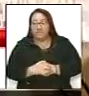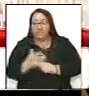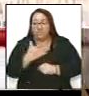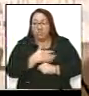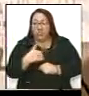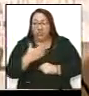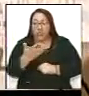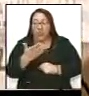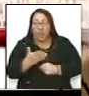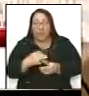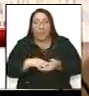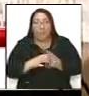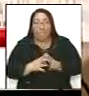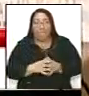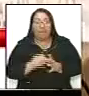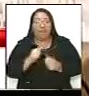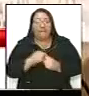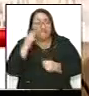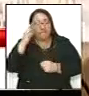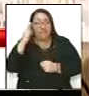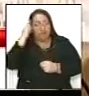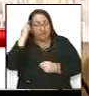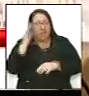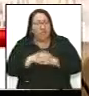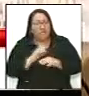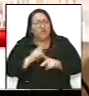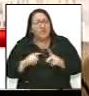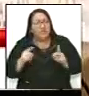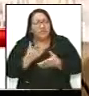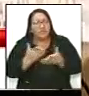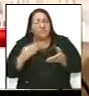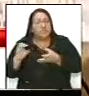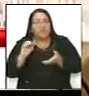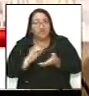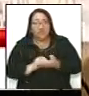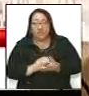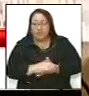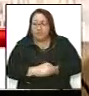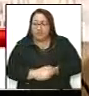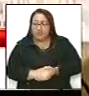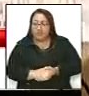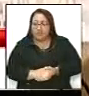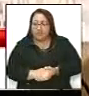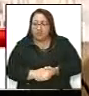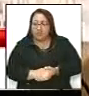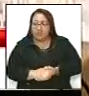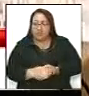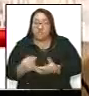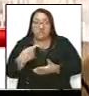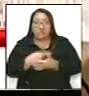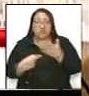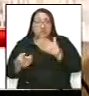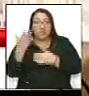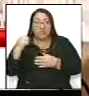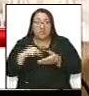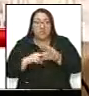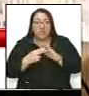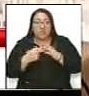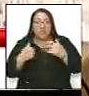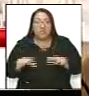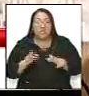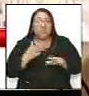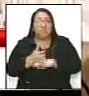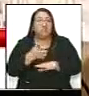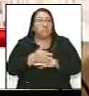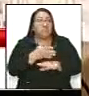pedido obedece, digamos, a la reflexión sobre informes que se han establecido. En las semanas anteriores, Presidenta, hemos estado